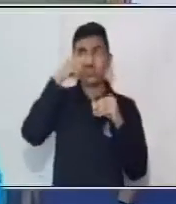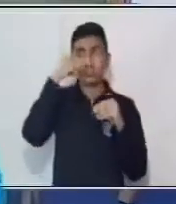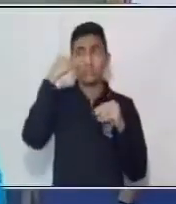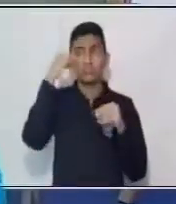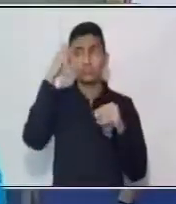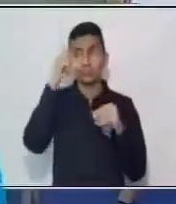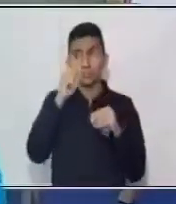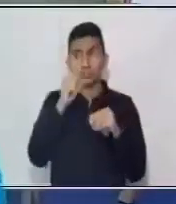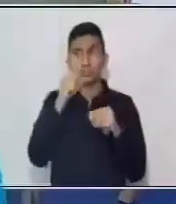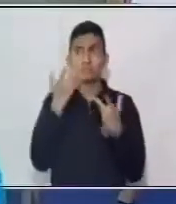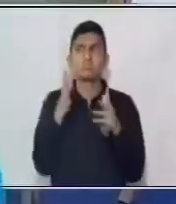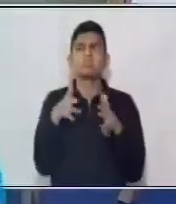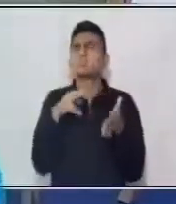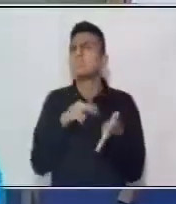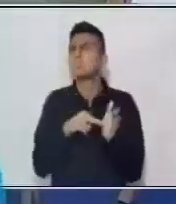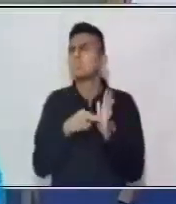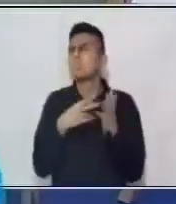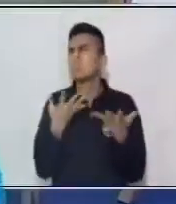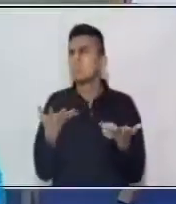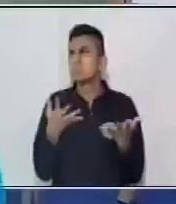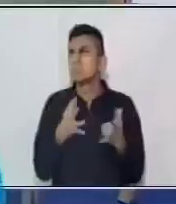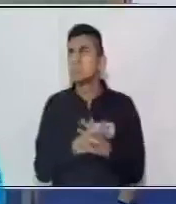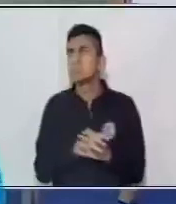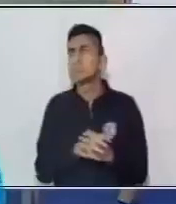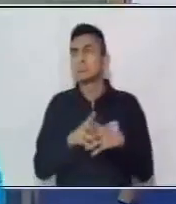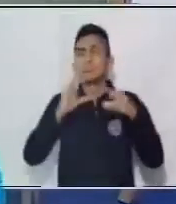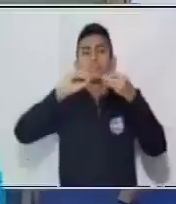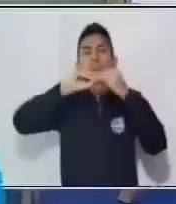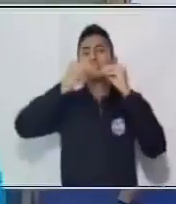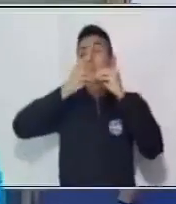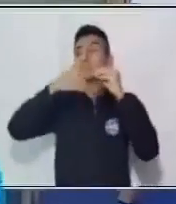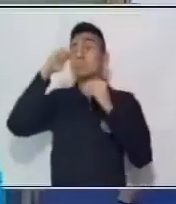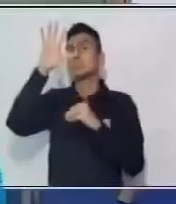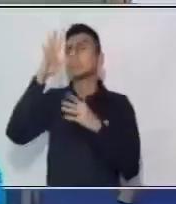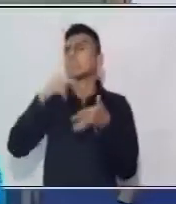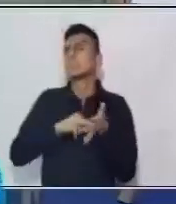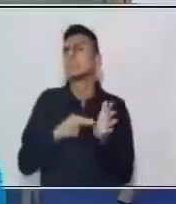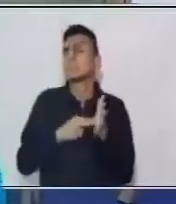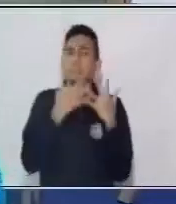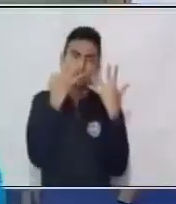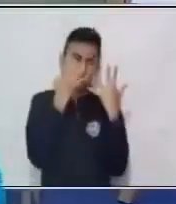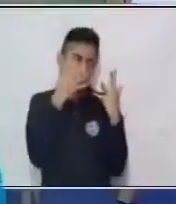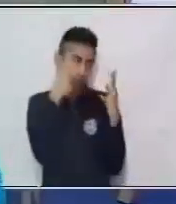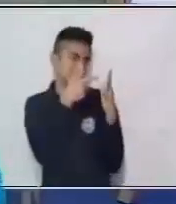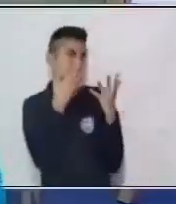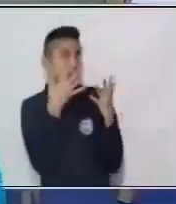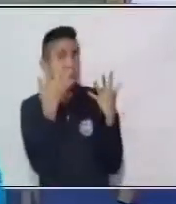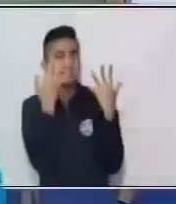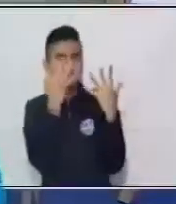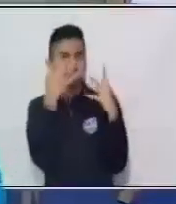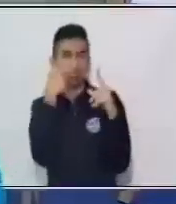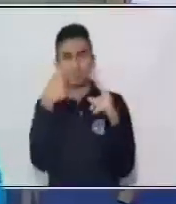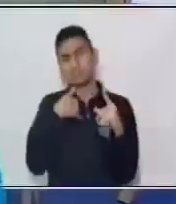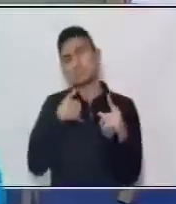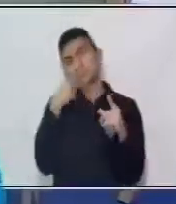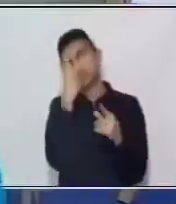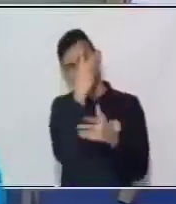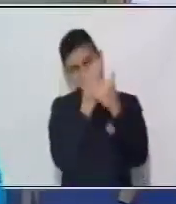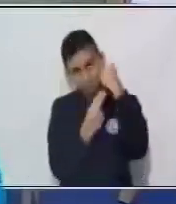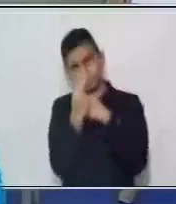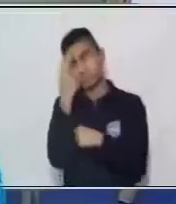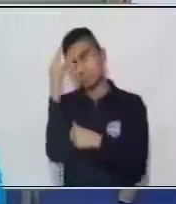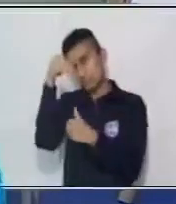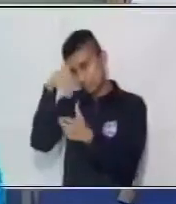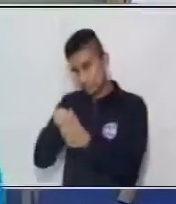respuesta es el número mayor. Eso quiere decir que el número mayor va a ser el 8. ¿Por qué? Porque el 8 contiene a los dos números